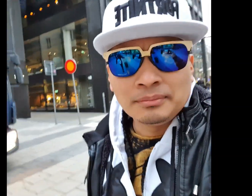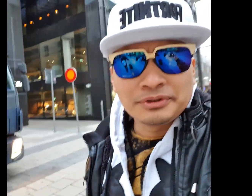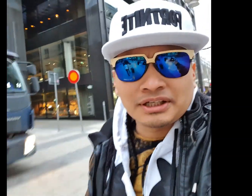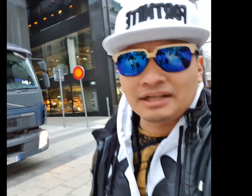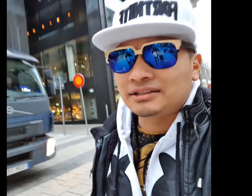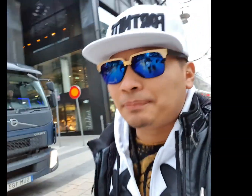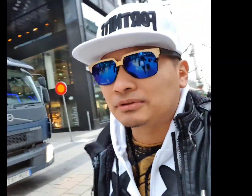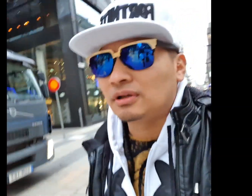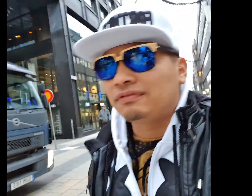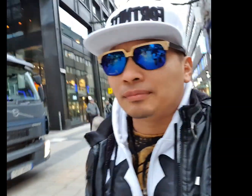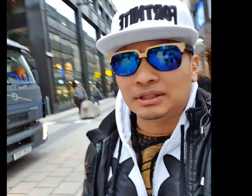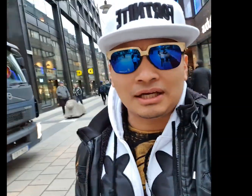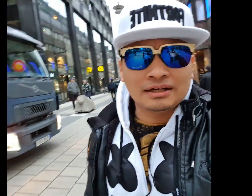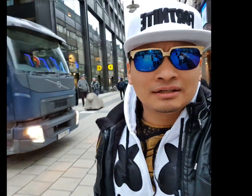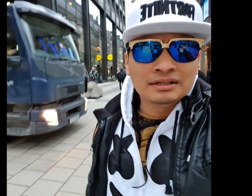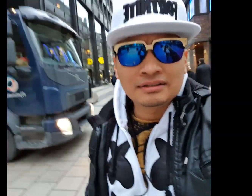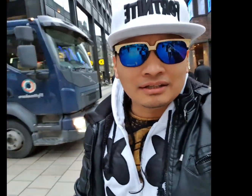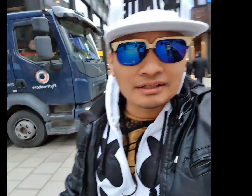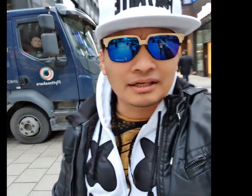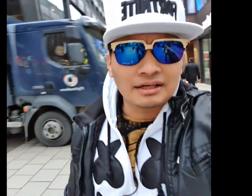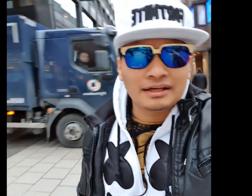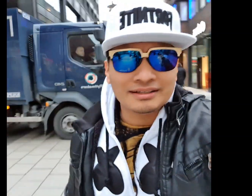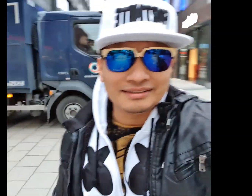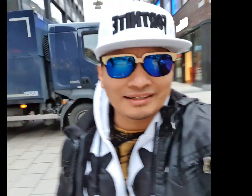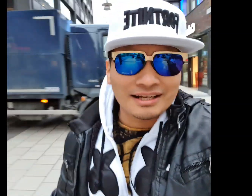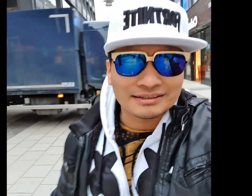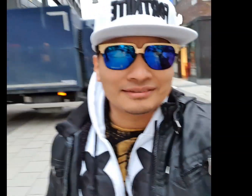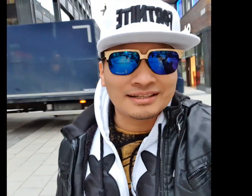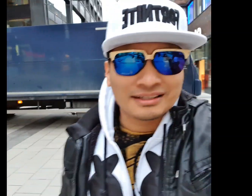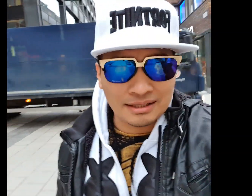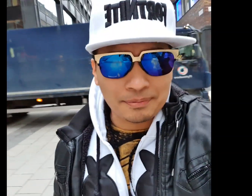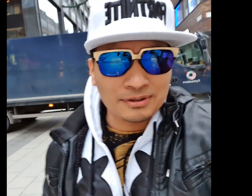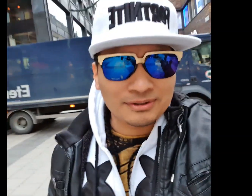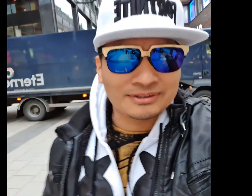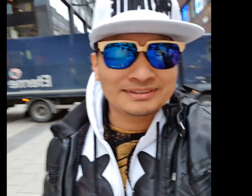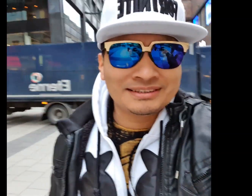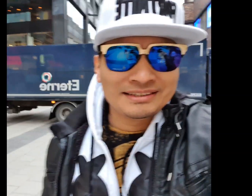muchas gracias por todo, familia. Se les quiere y de gratis. Hasta pronto.